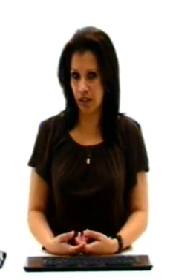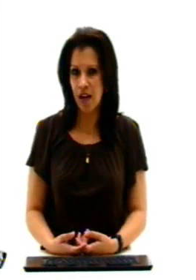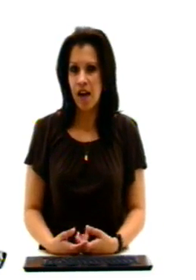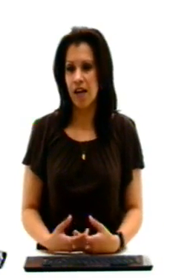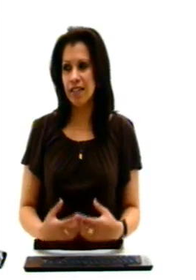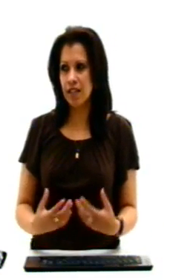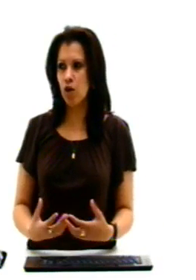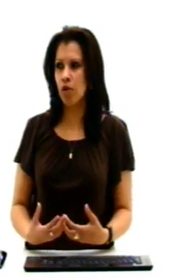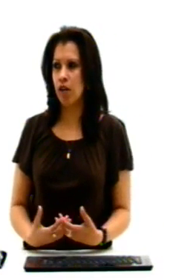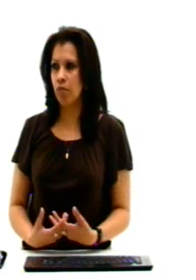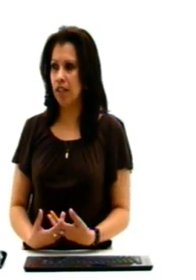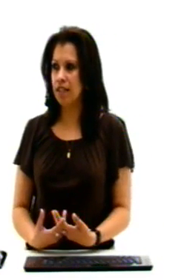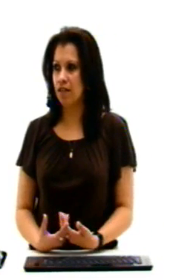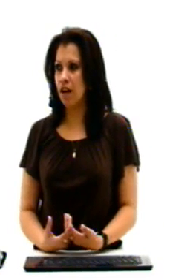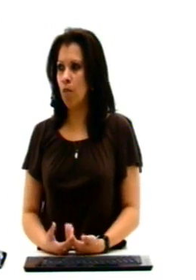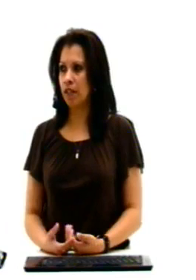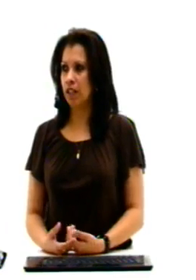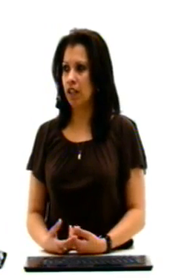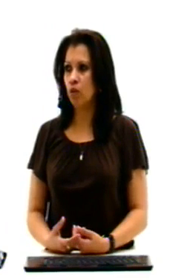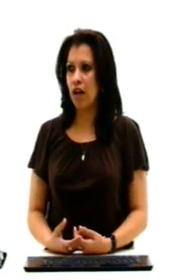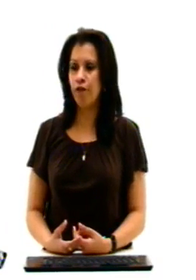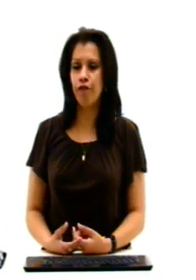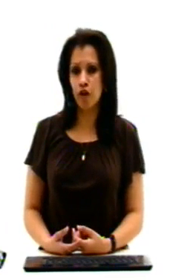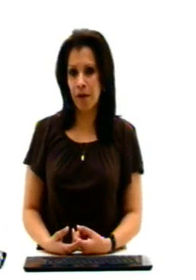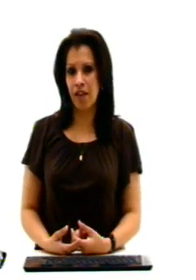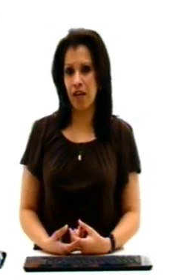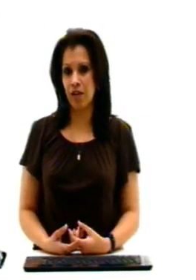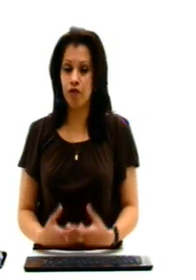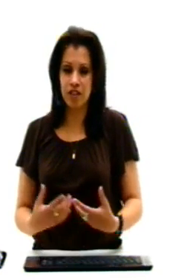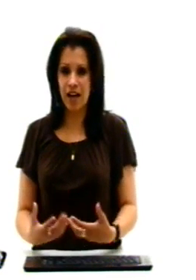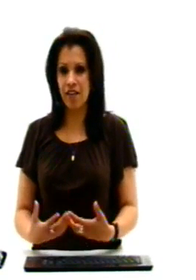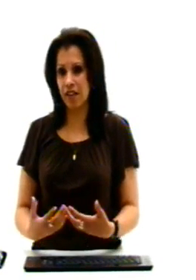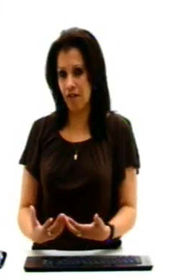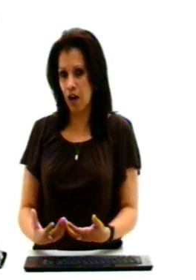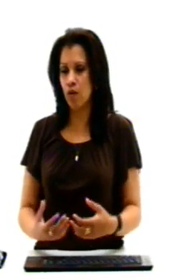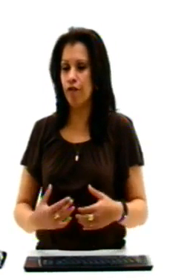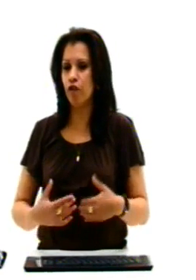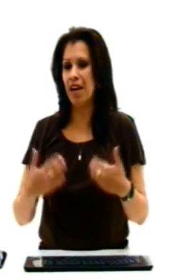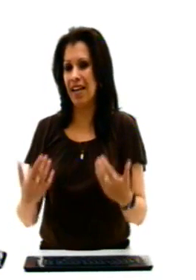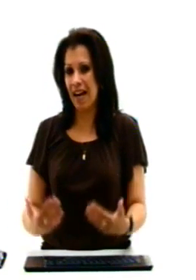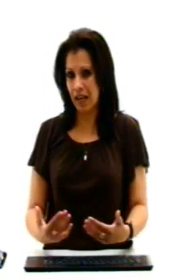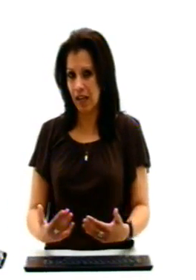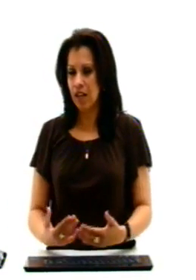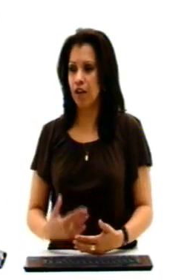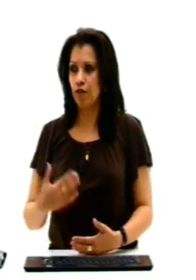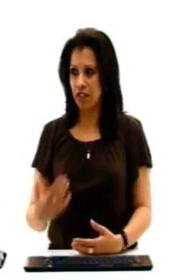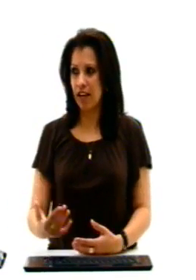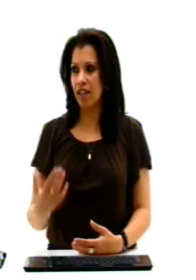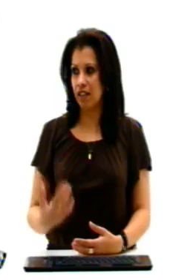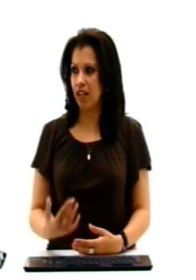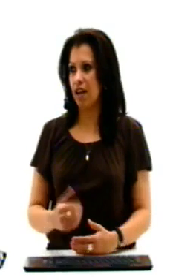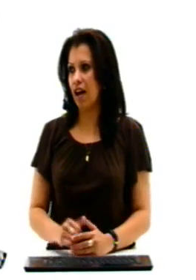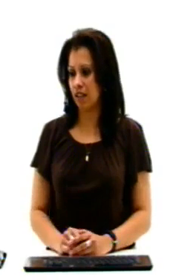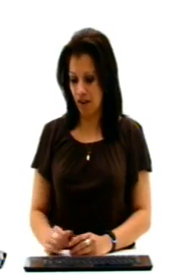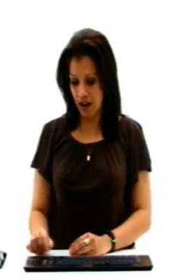subsistir es así como la encomienda se va a convertir en una forma de forzada de trabajo una forma legal de forzar